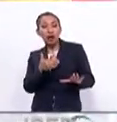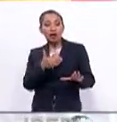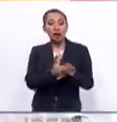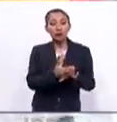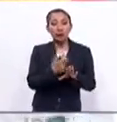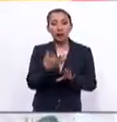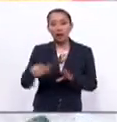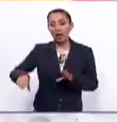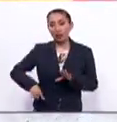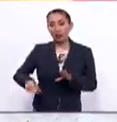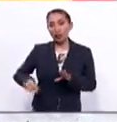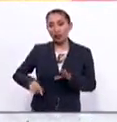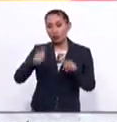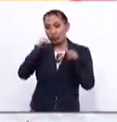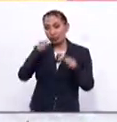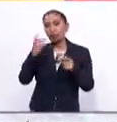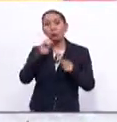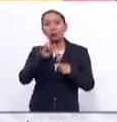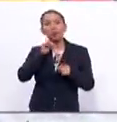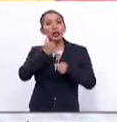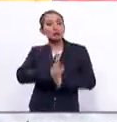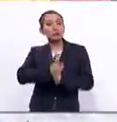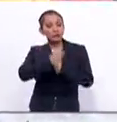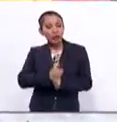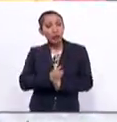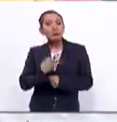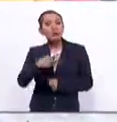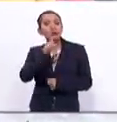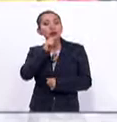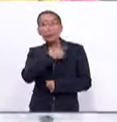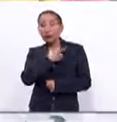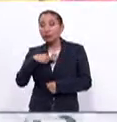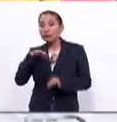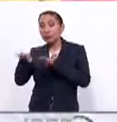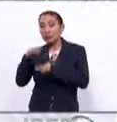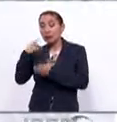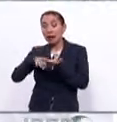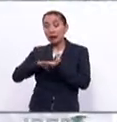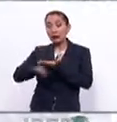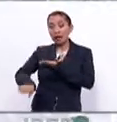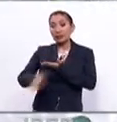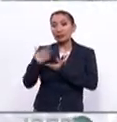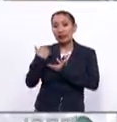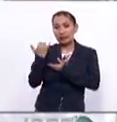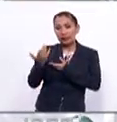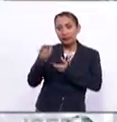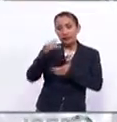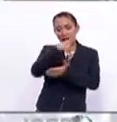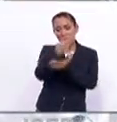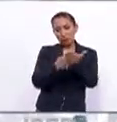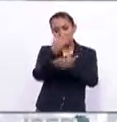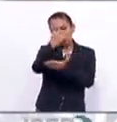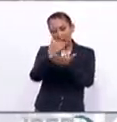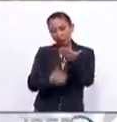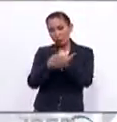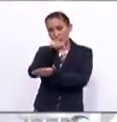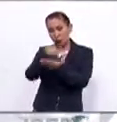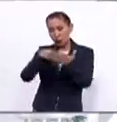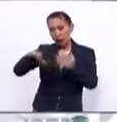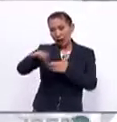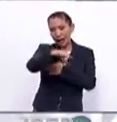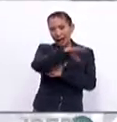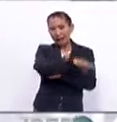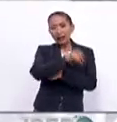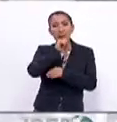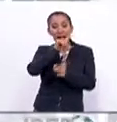debe asumir el Estado, de atención a víctimas, por ejemplo, pero tenemos que trabajar en prevención. El desarrollo de las políticas a nivel local, tanto